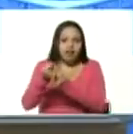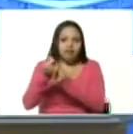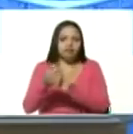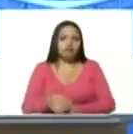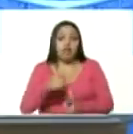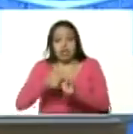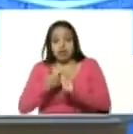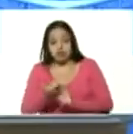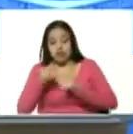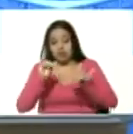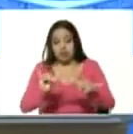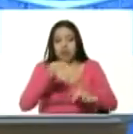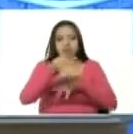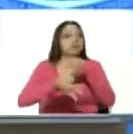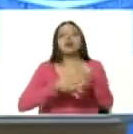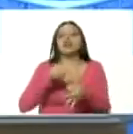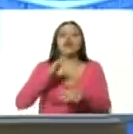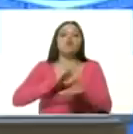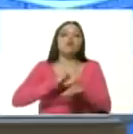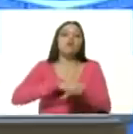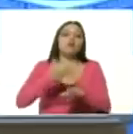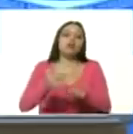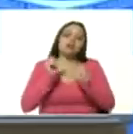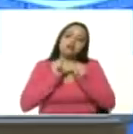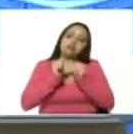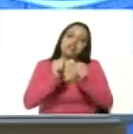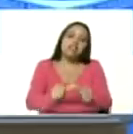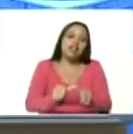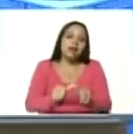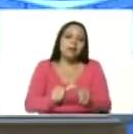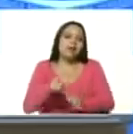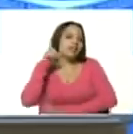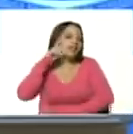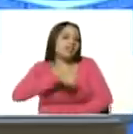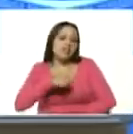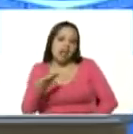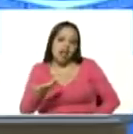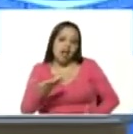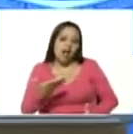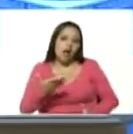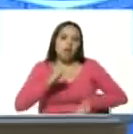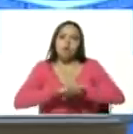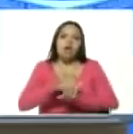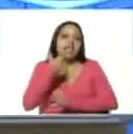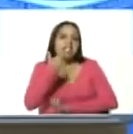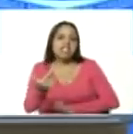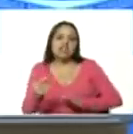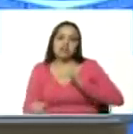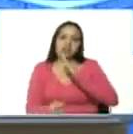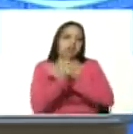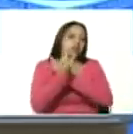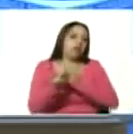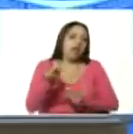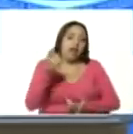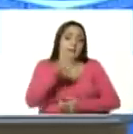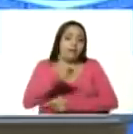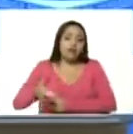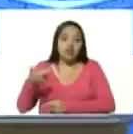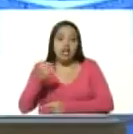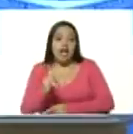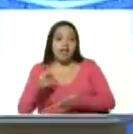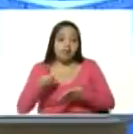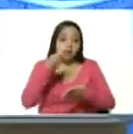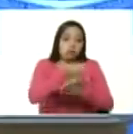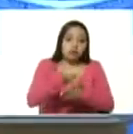la explicación de por qué mantienen la mentira, por qué persisten en engañar a sus financistas, que es la